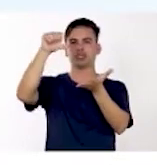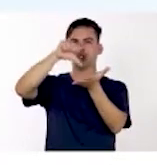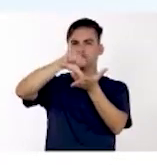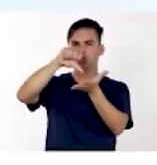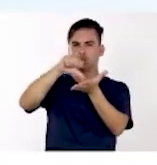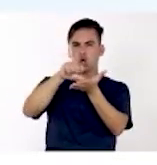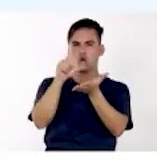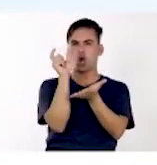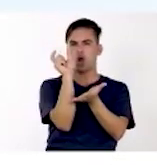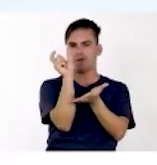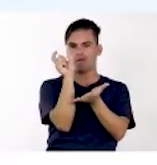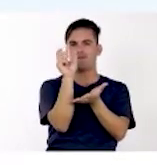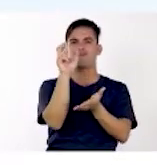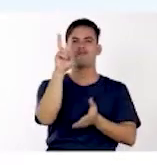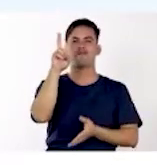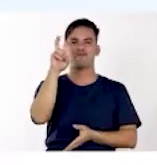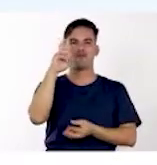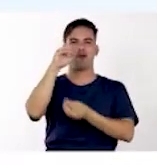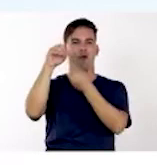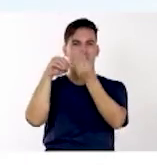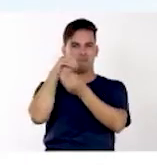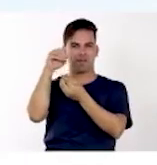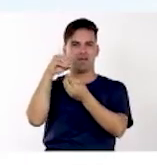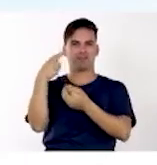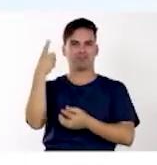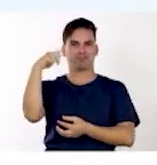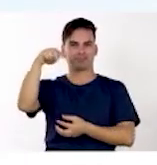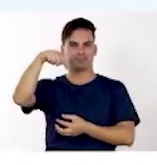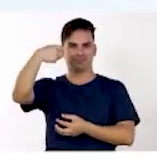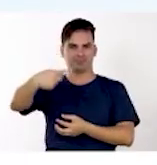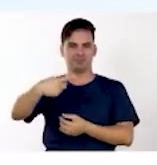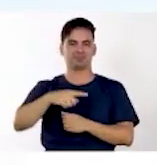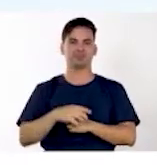ese predicado. Ahora, ¿cuándo es